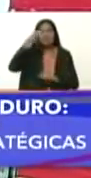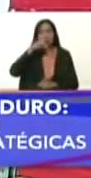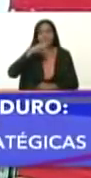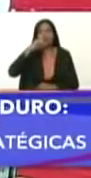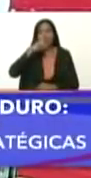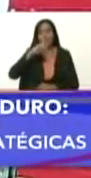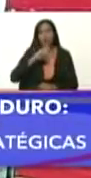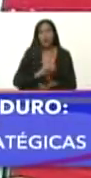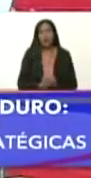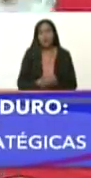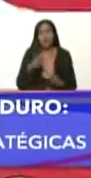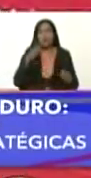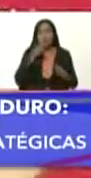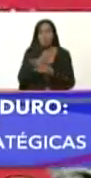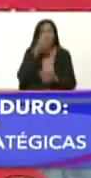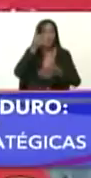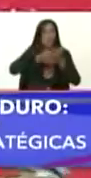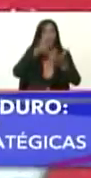¡Al combate!